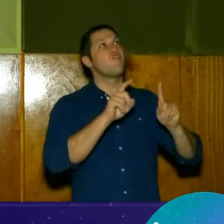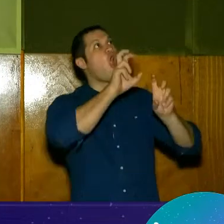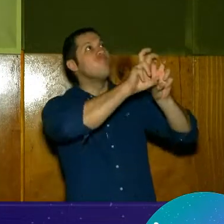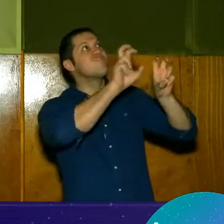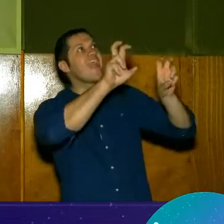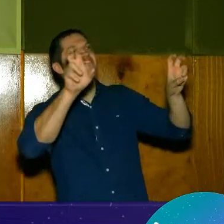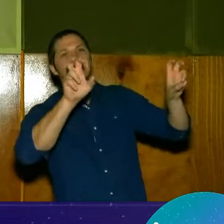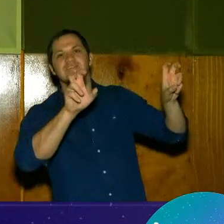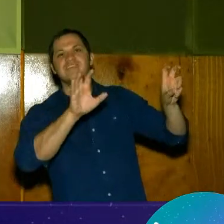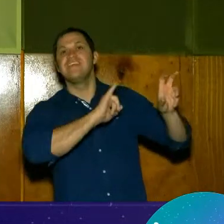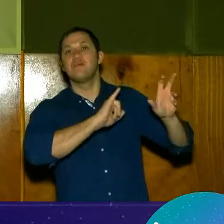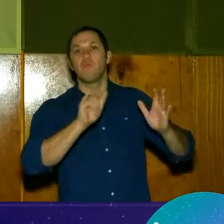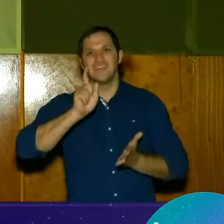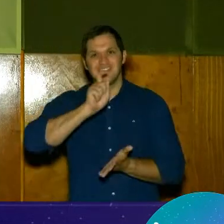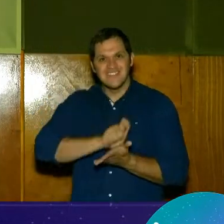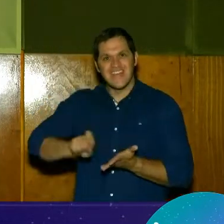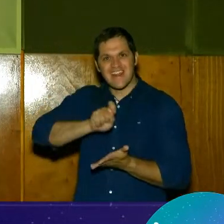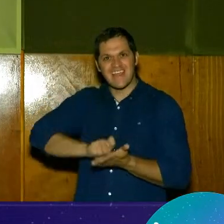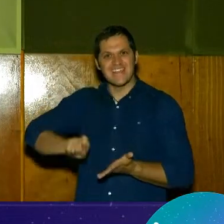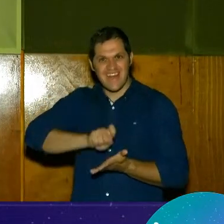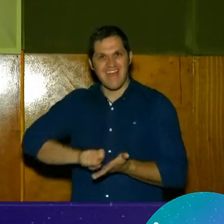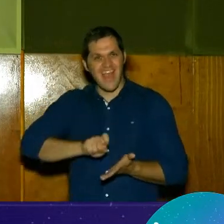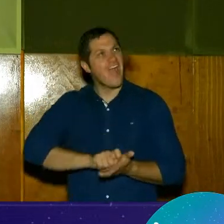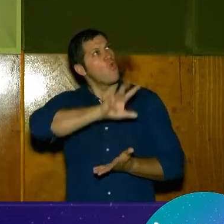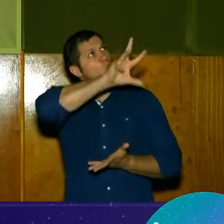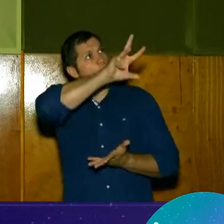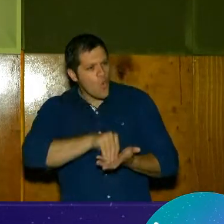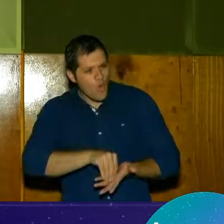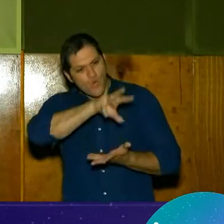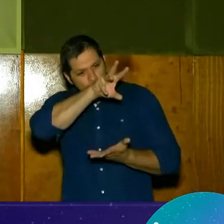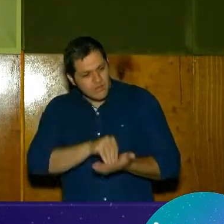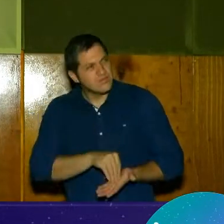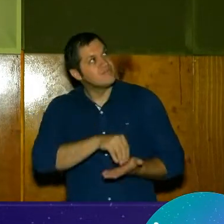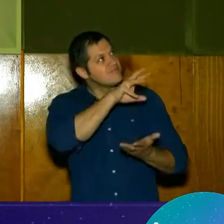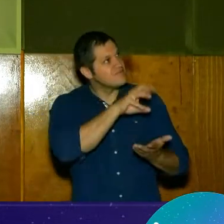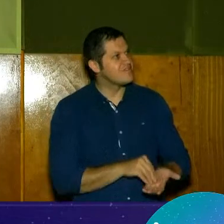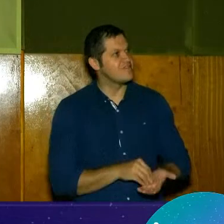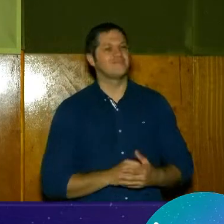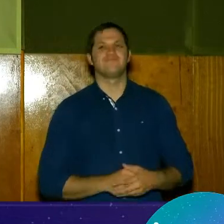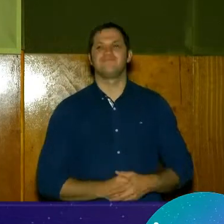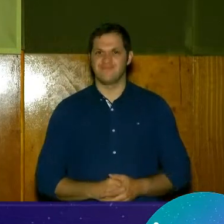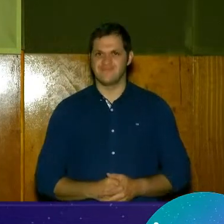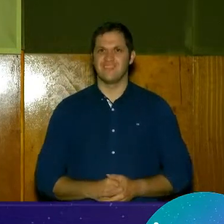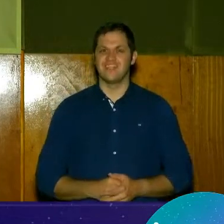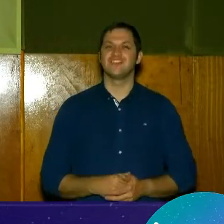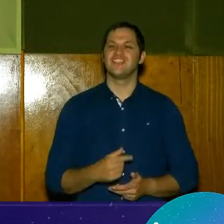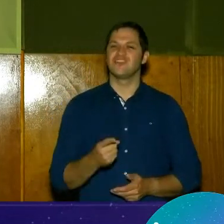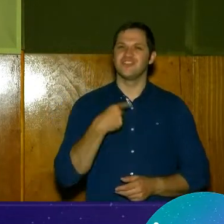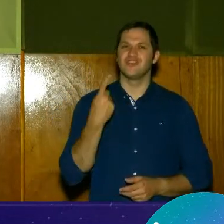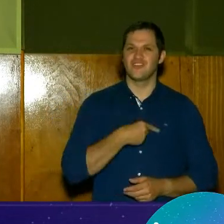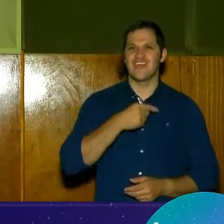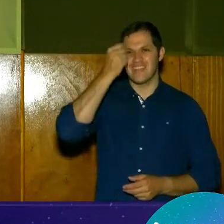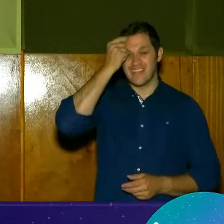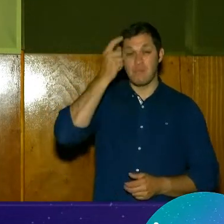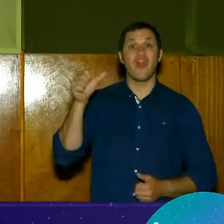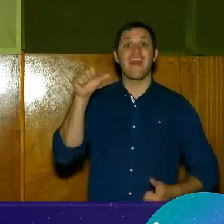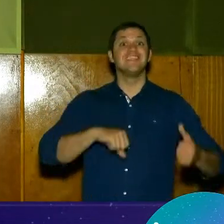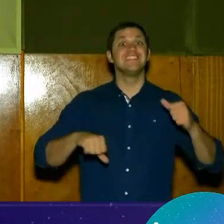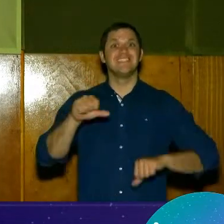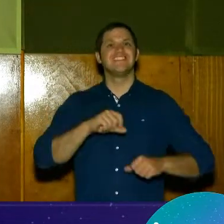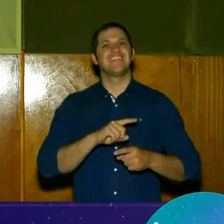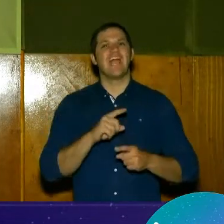después empezar a descubrir objetos y ahora es empezar a registrar objetos de